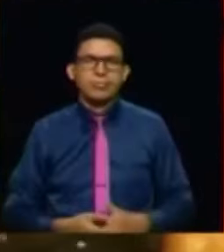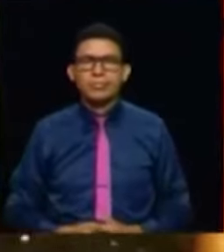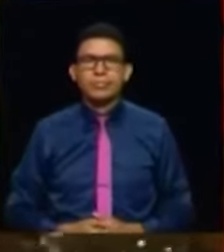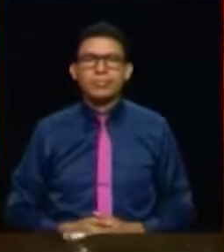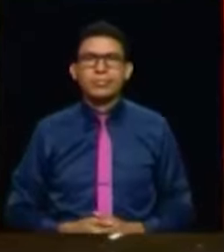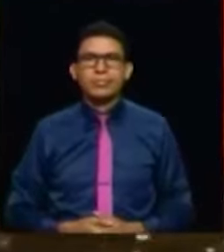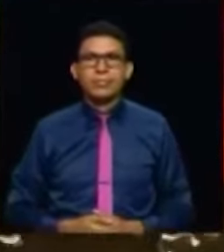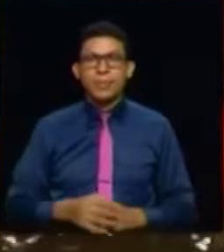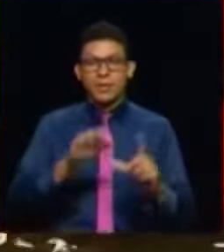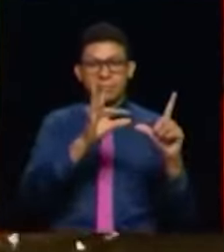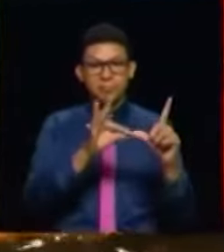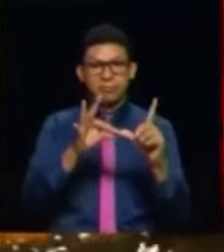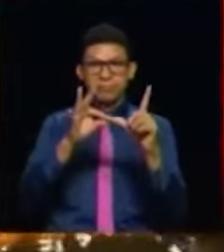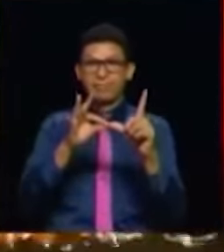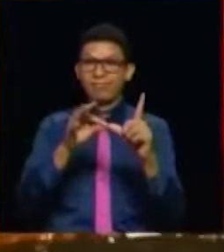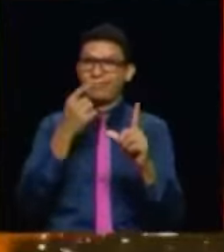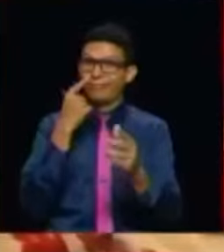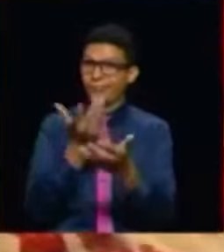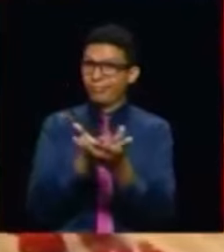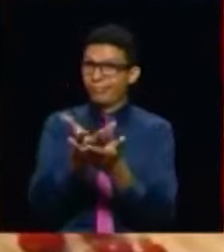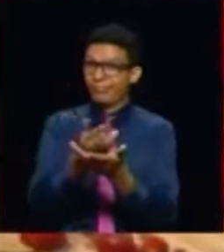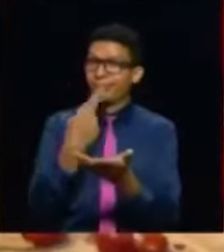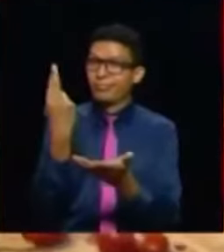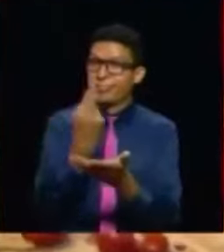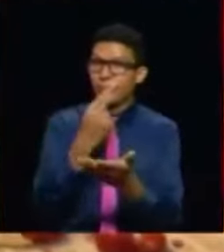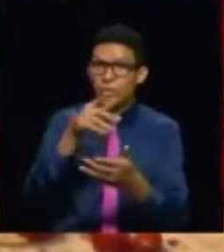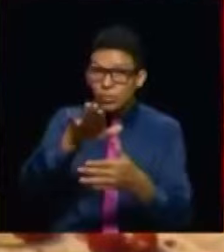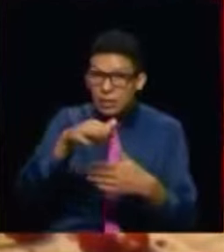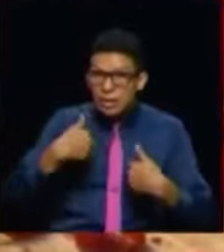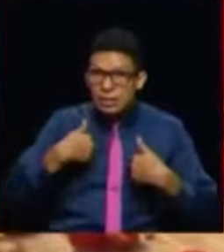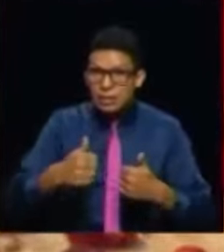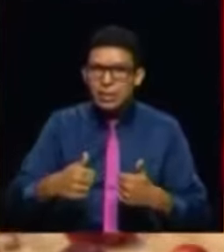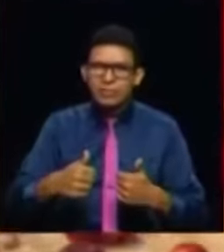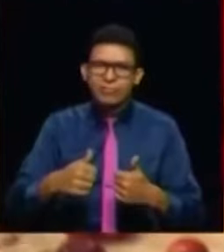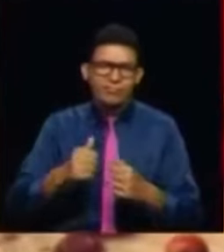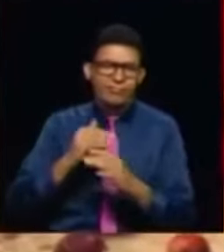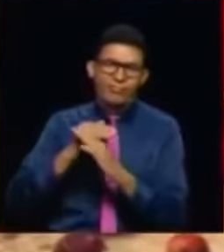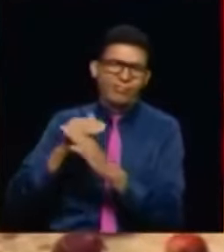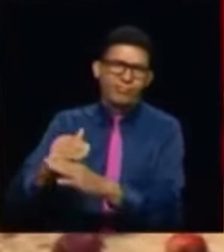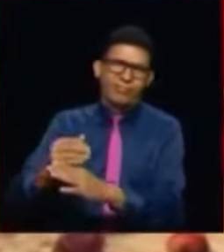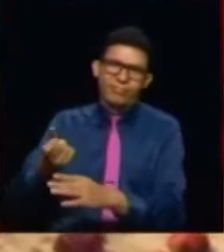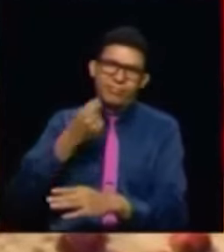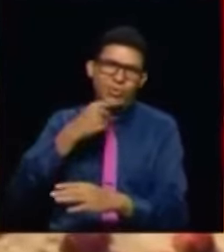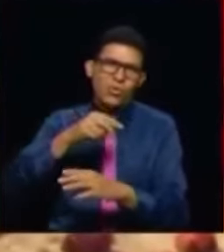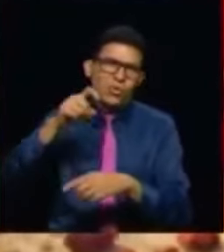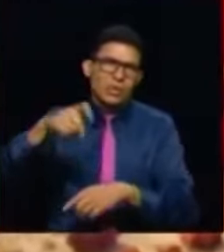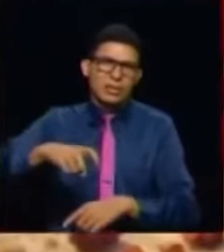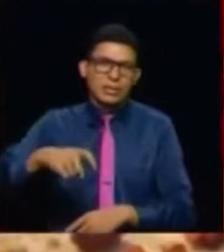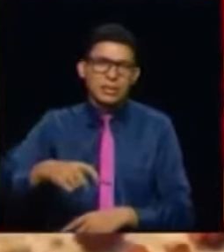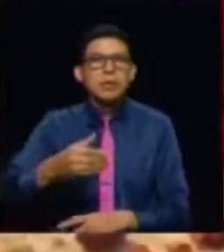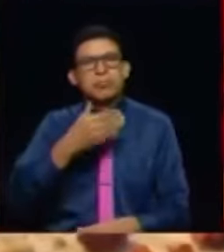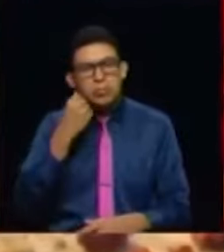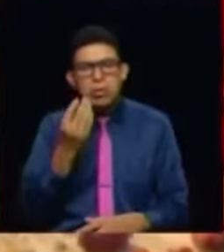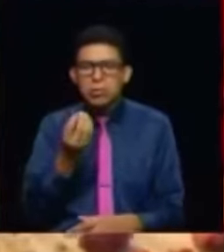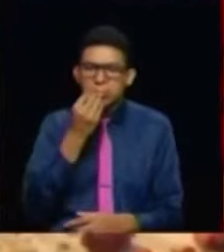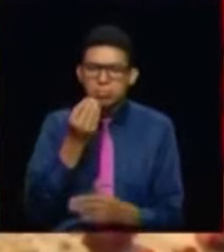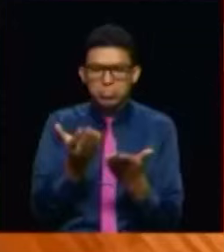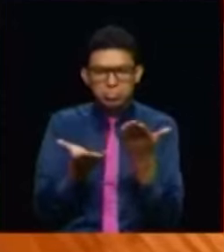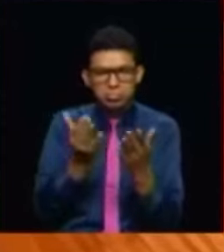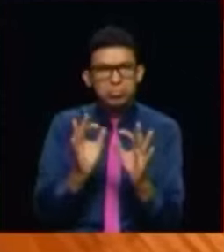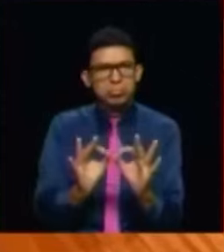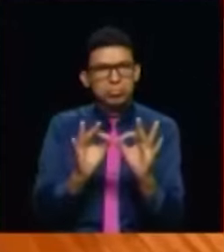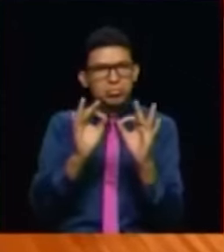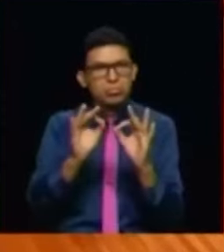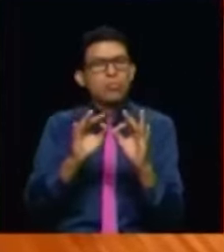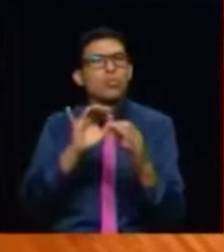Los especialistas reiteran que al ser una persona sana, lo mejor es no emplear suplementos dietarios y optar por comer balanceadamente cumpliendo